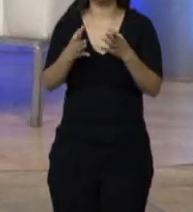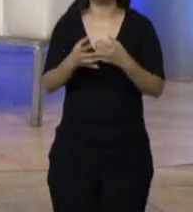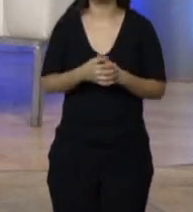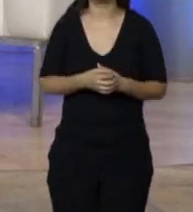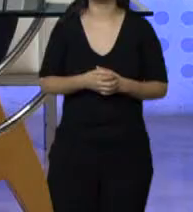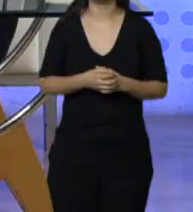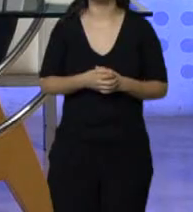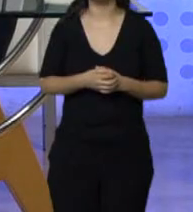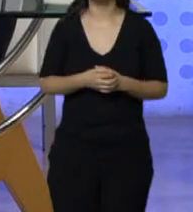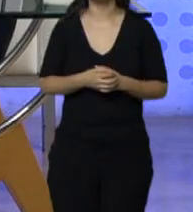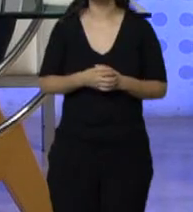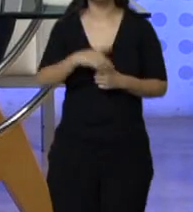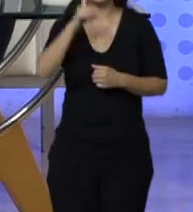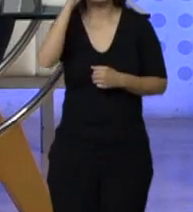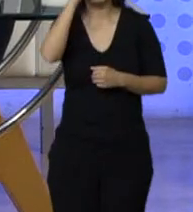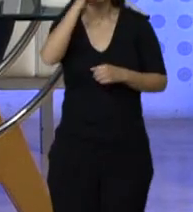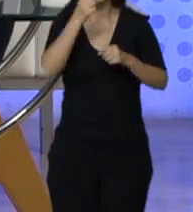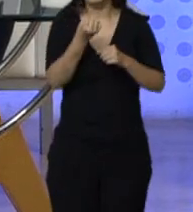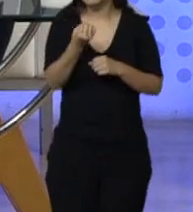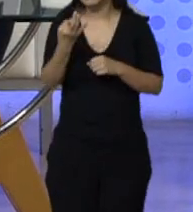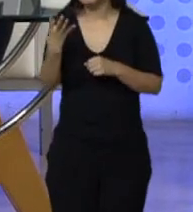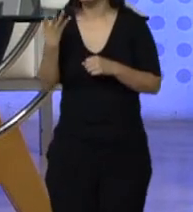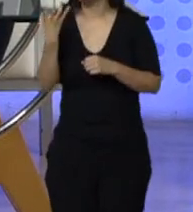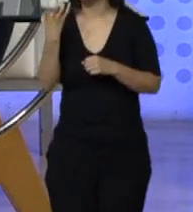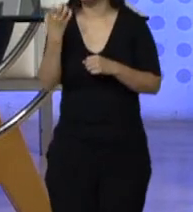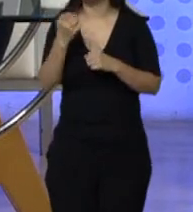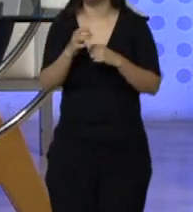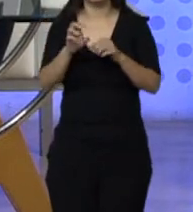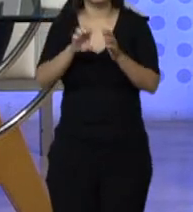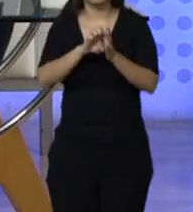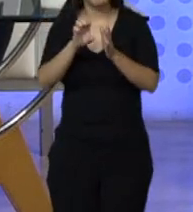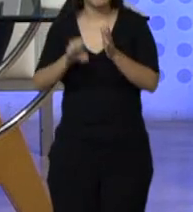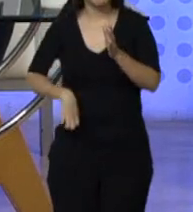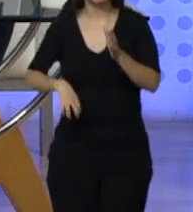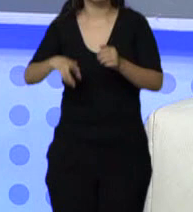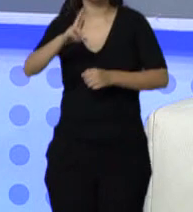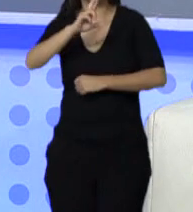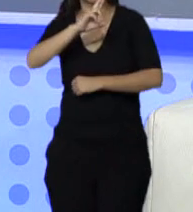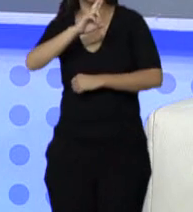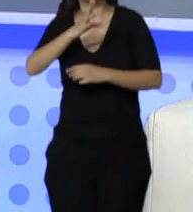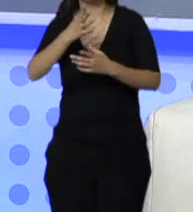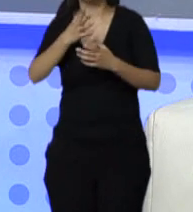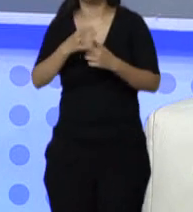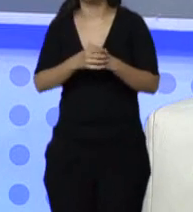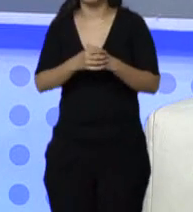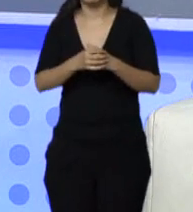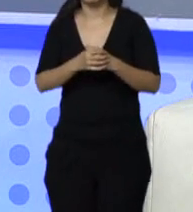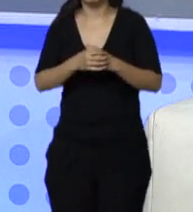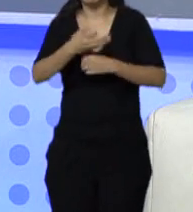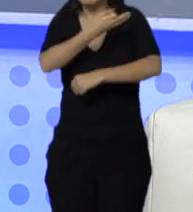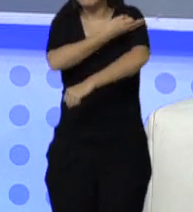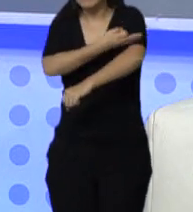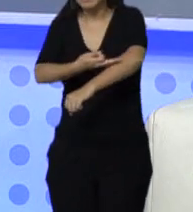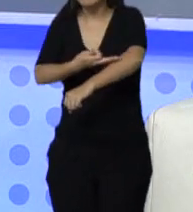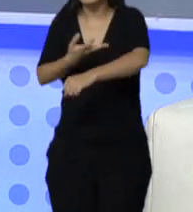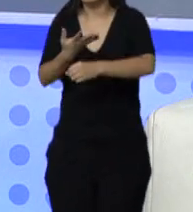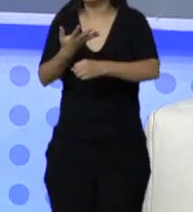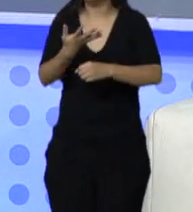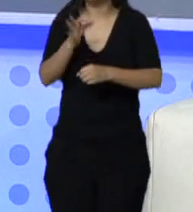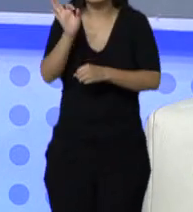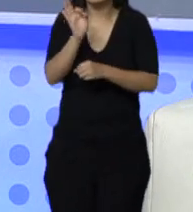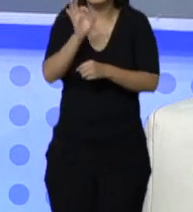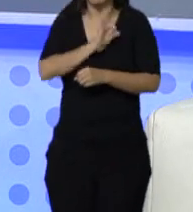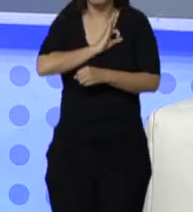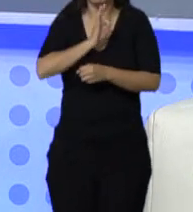porque también en algunos sectores pensando en este a privada aquellas tres familias que tienen pues cierto poder